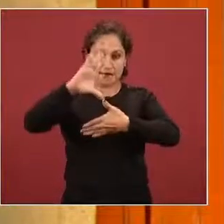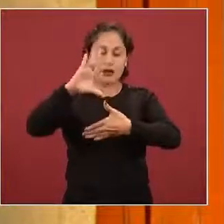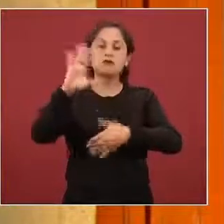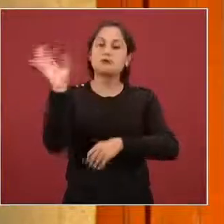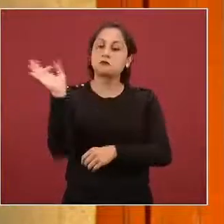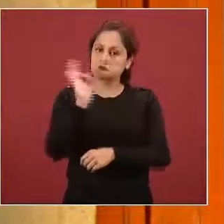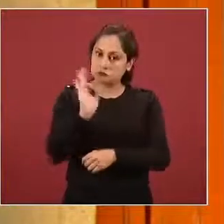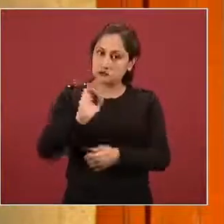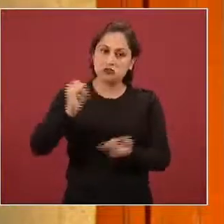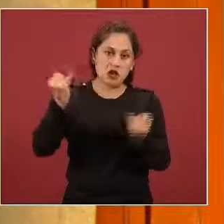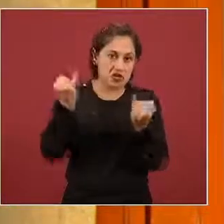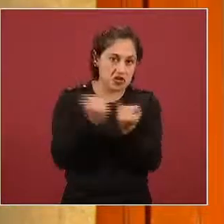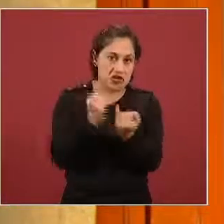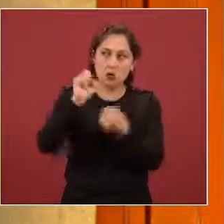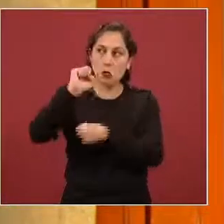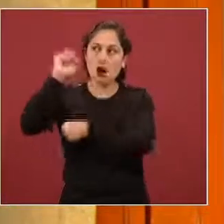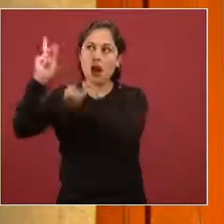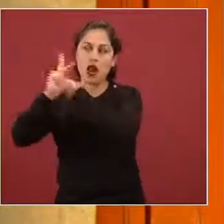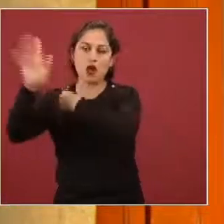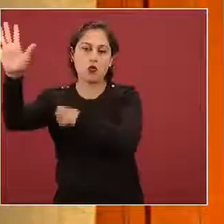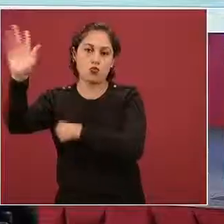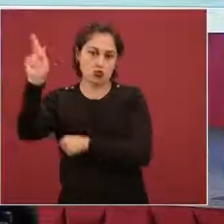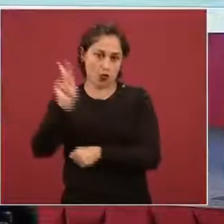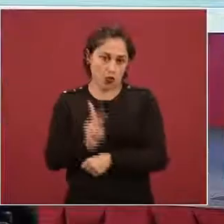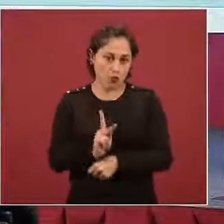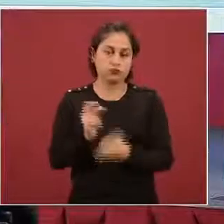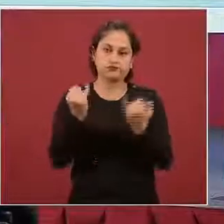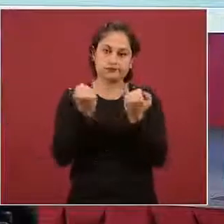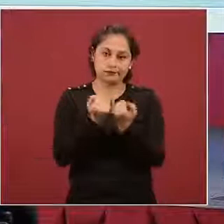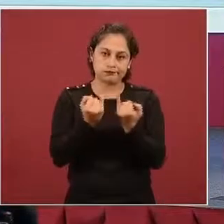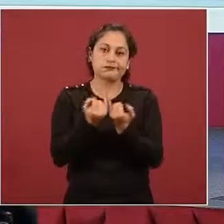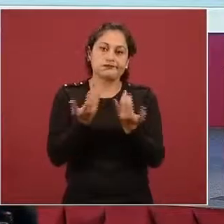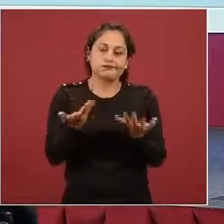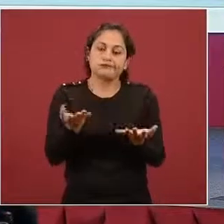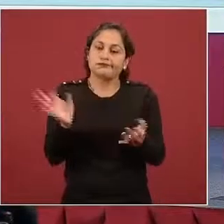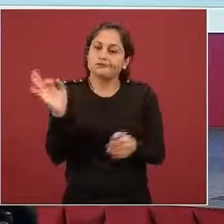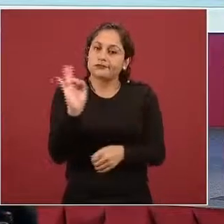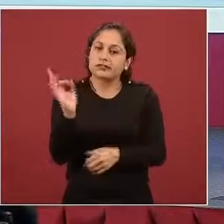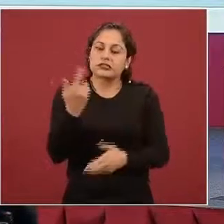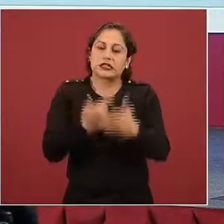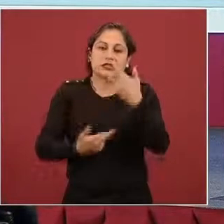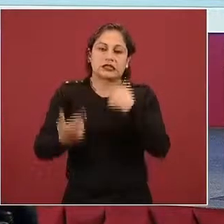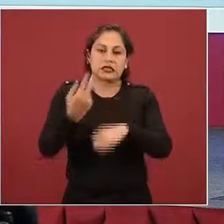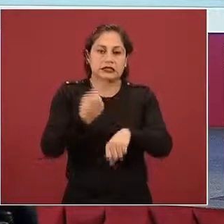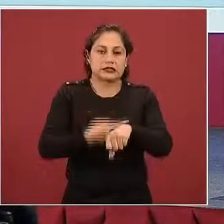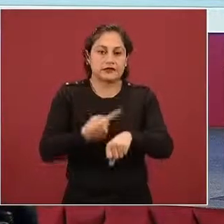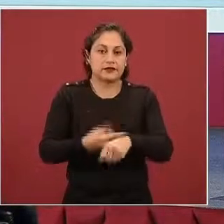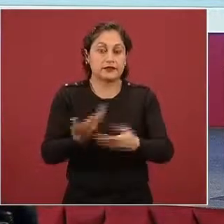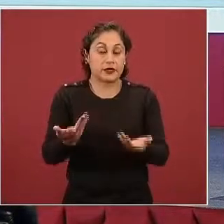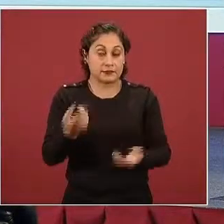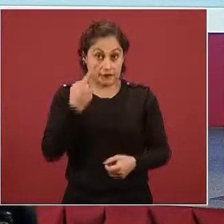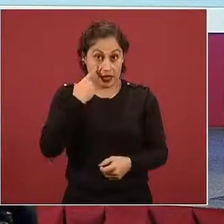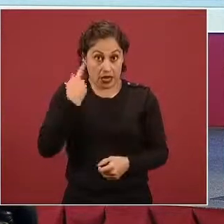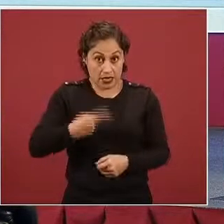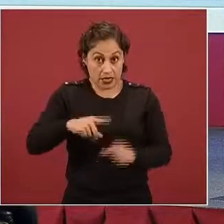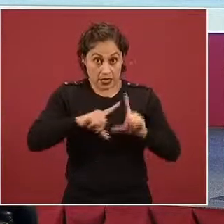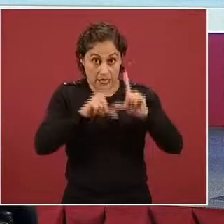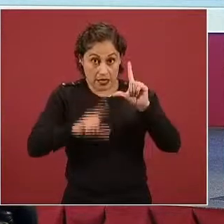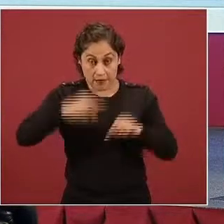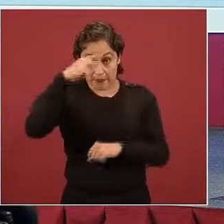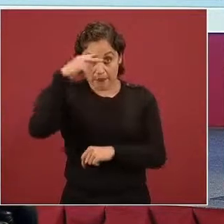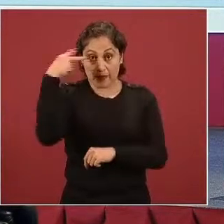susceptibles a que se presenten rebrotes, repuntes, un cambio en la tendencia. En México llevamos ya 7